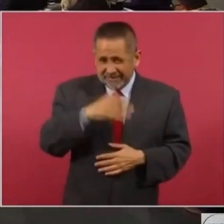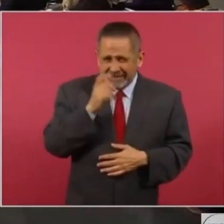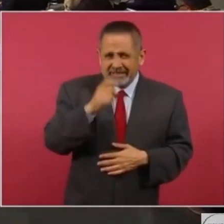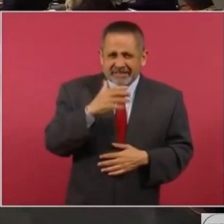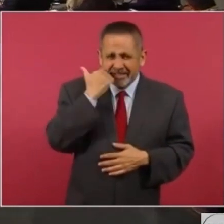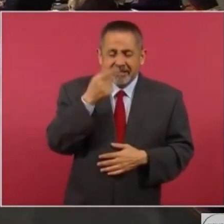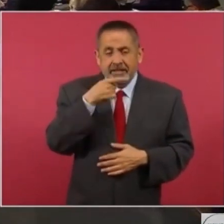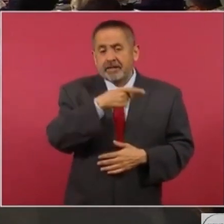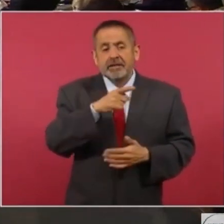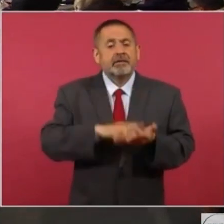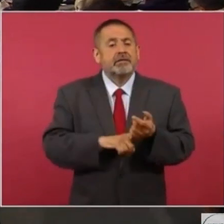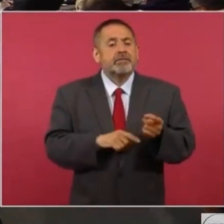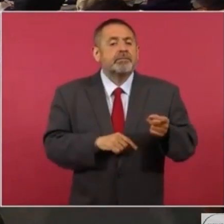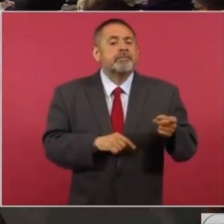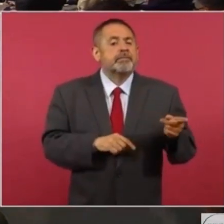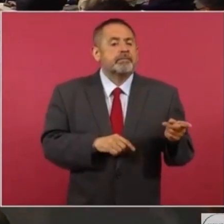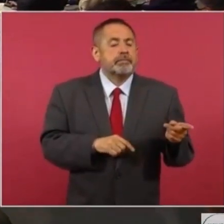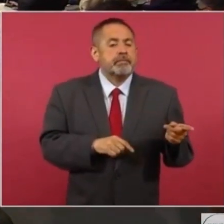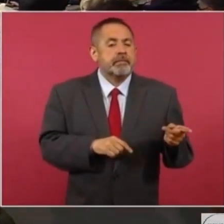¿Por qué